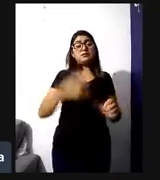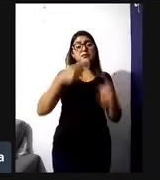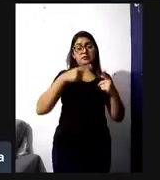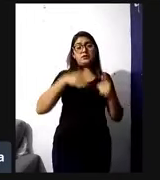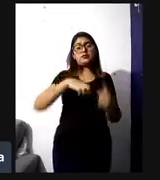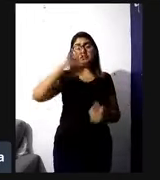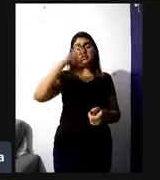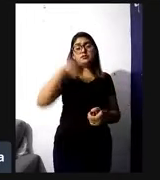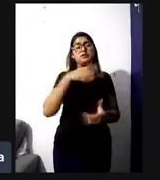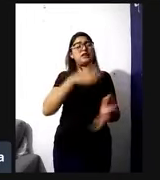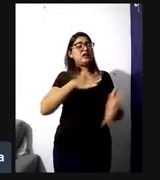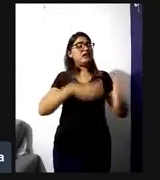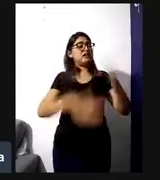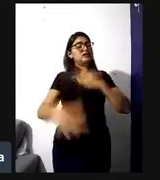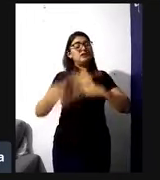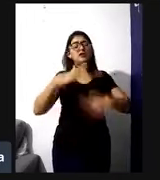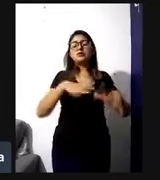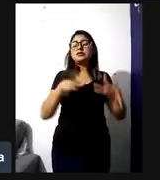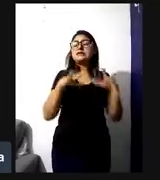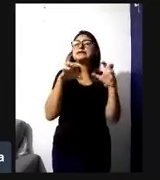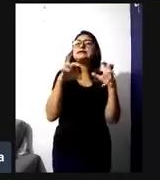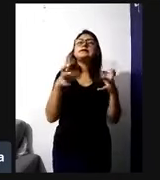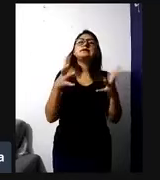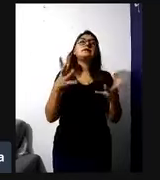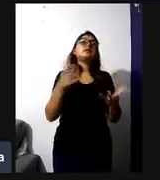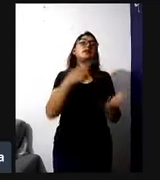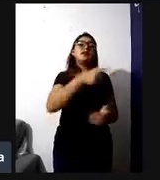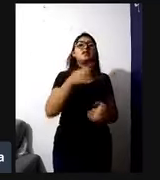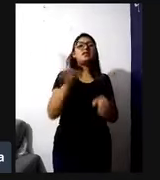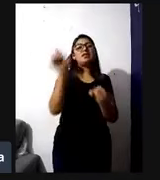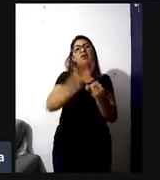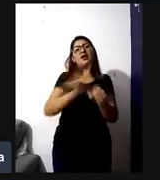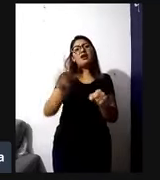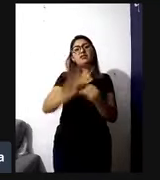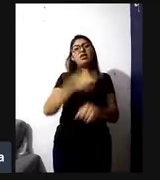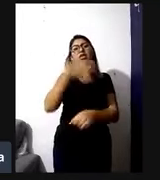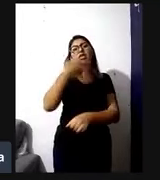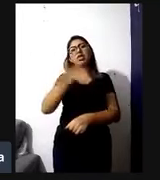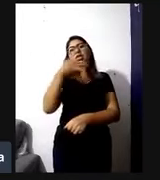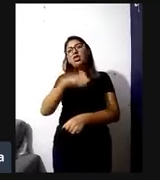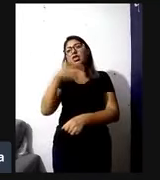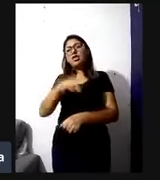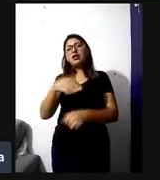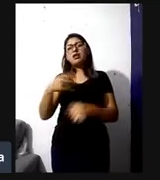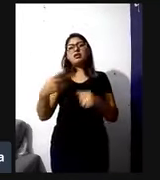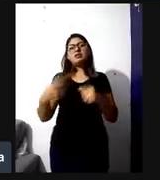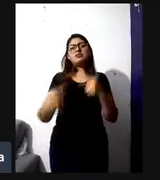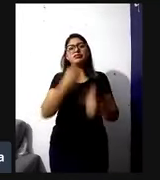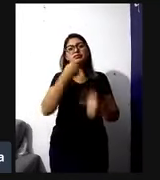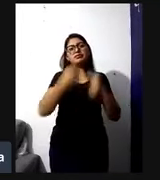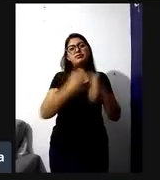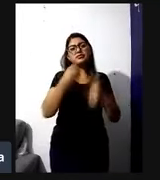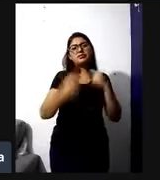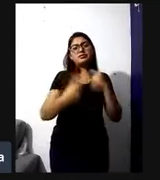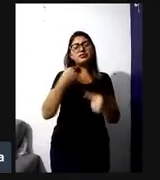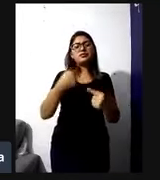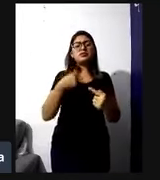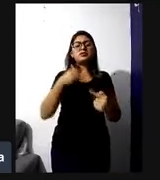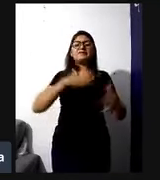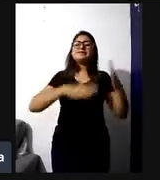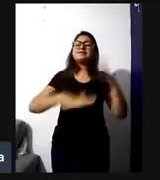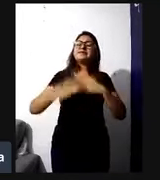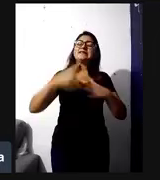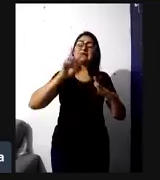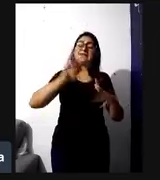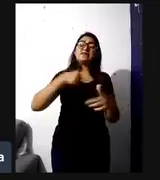cansado y muy estresado. Me insulta todo el día y ya no puedo más. ¿Hay algún